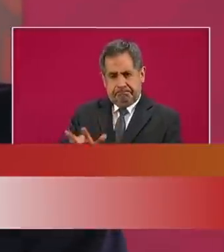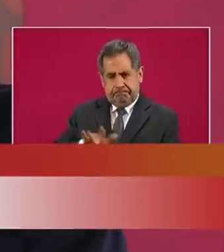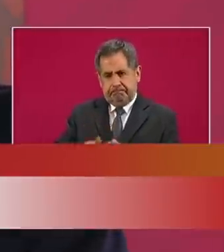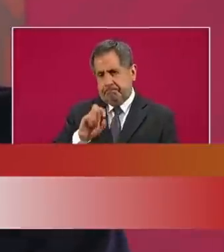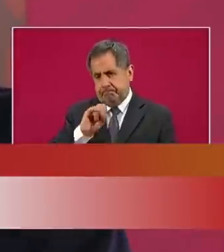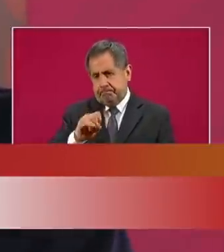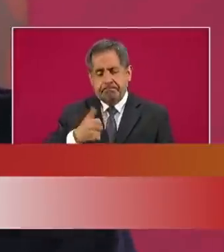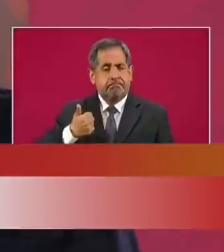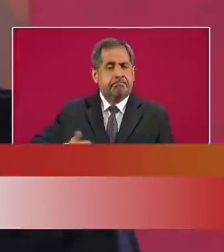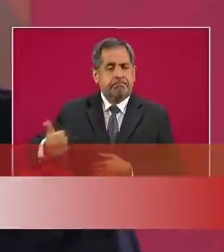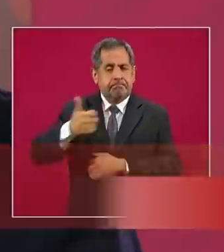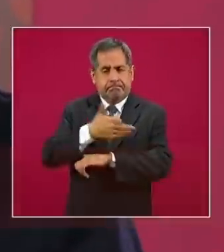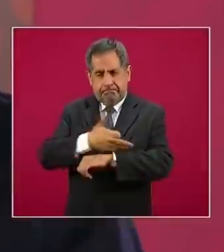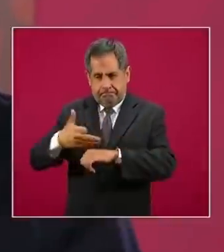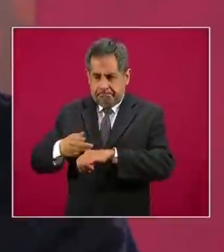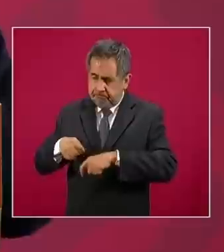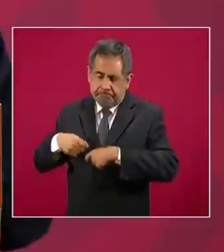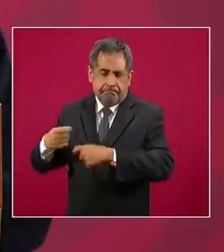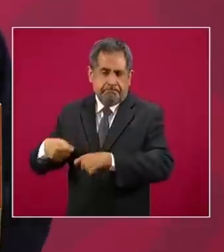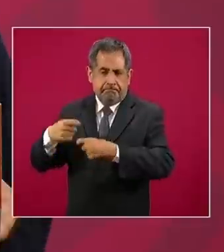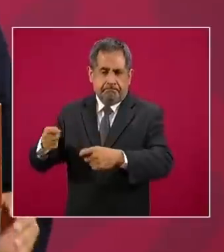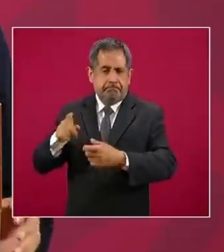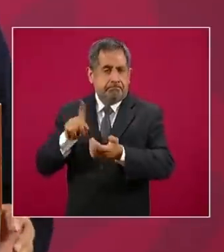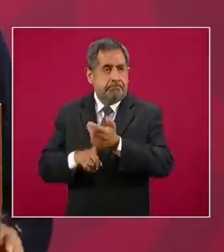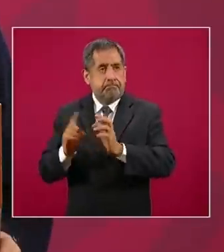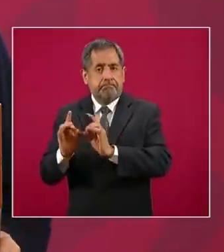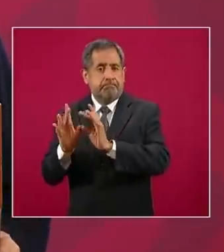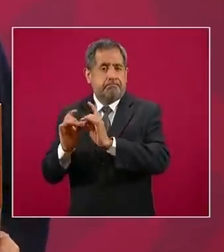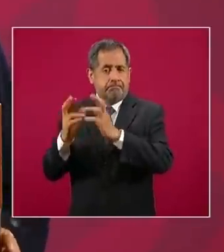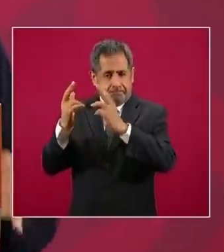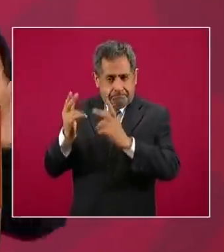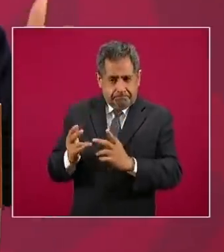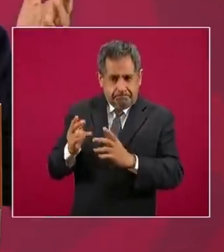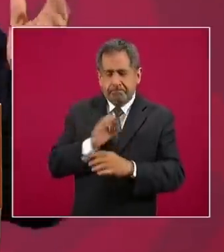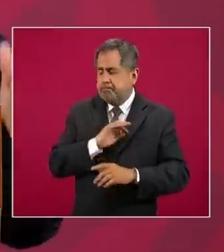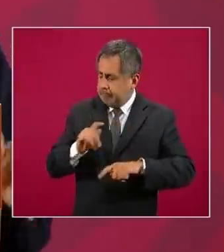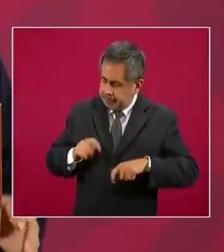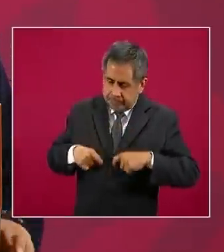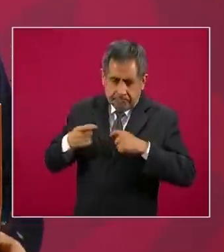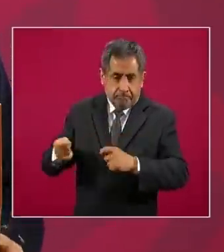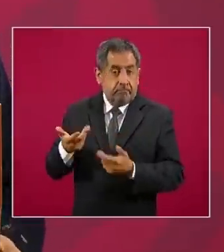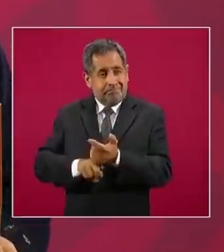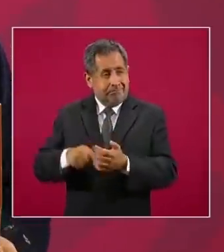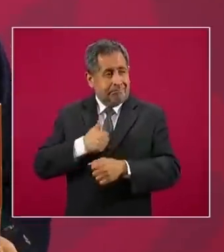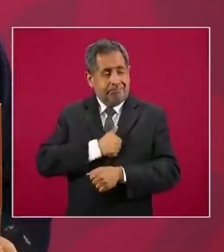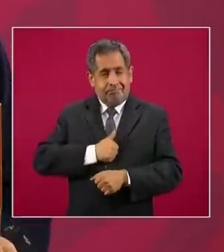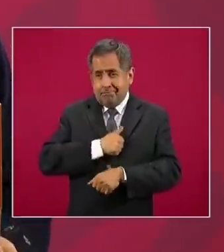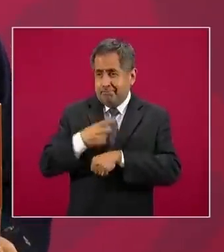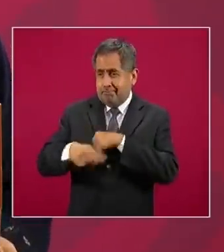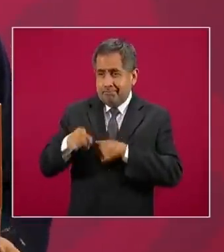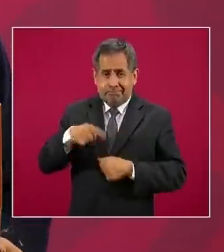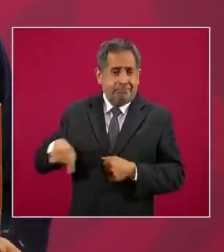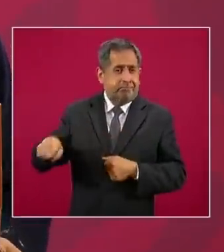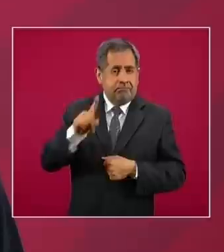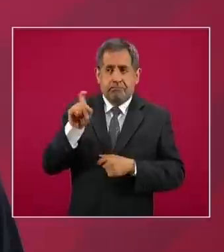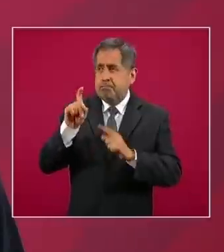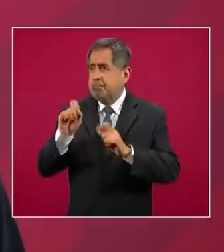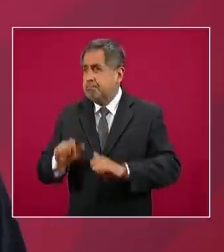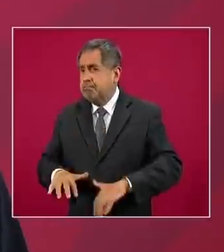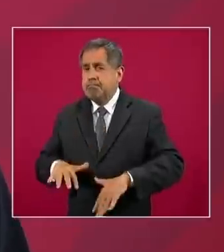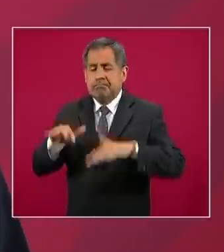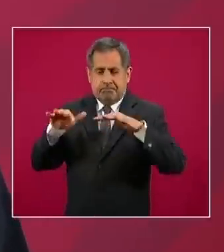cada familia que padeció o que sigue padeciendo de